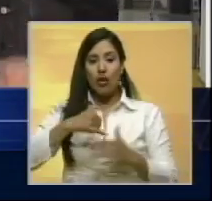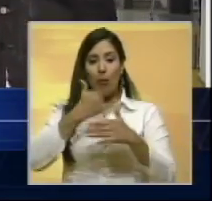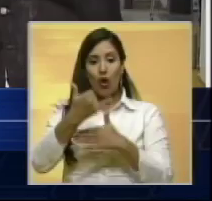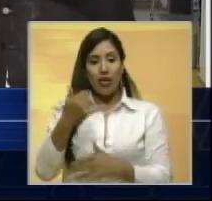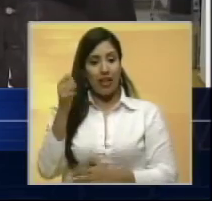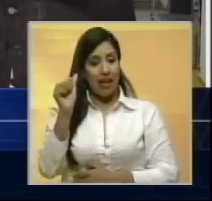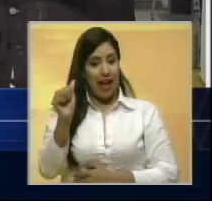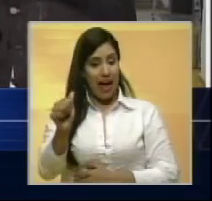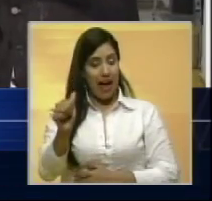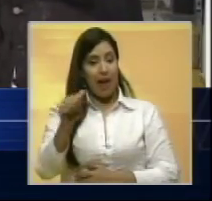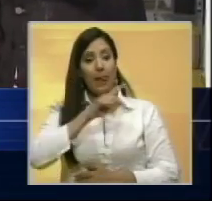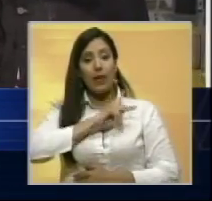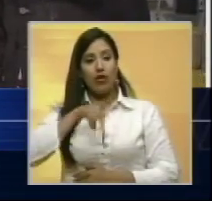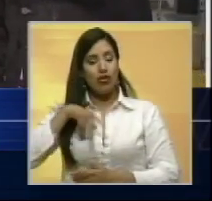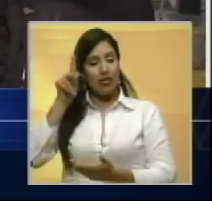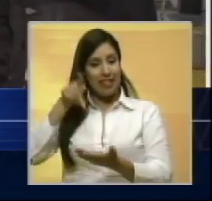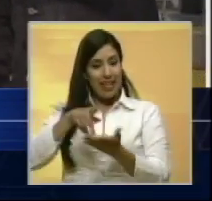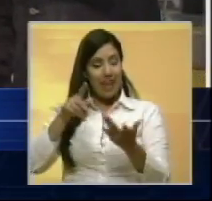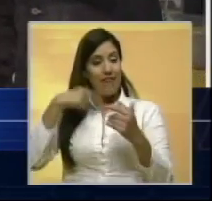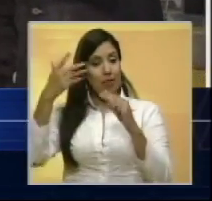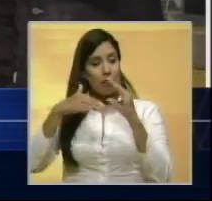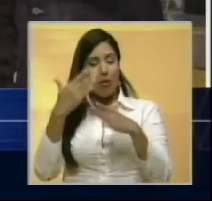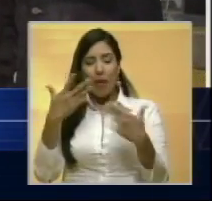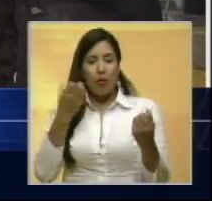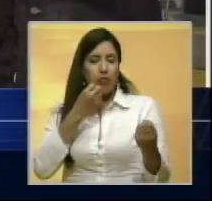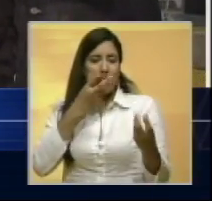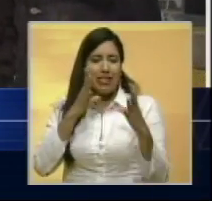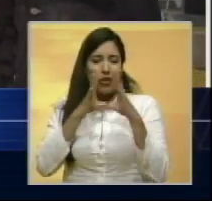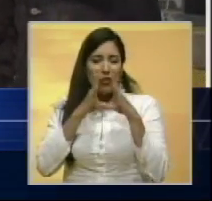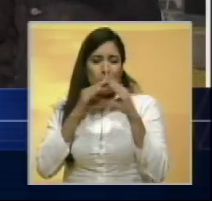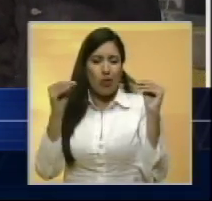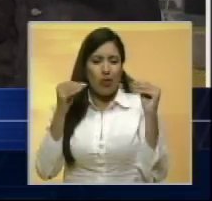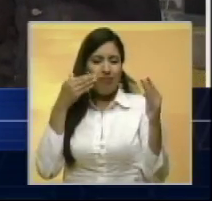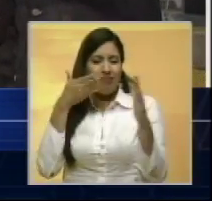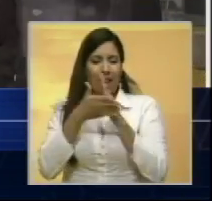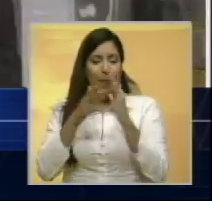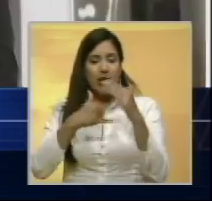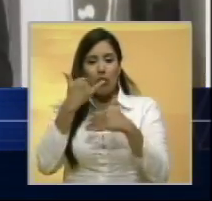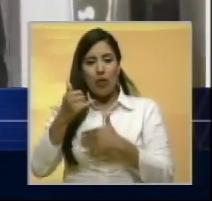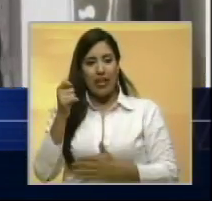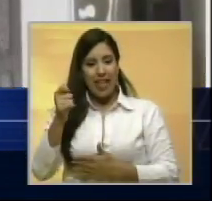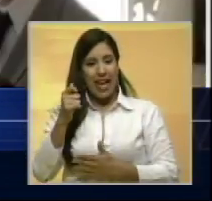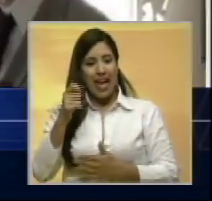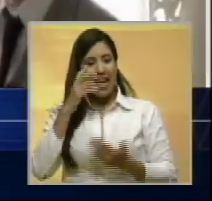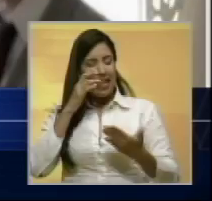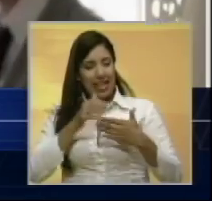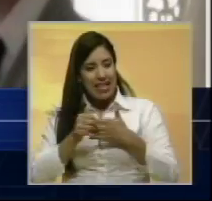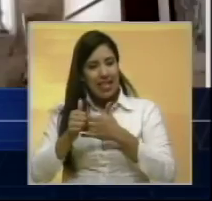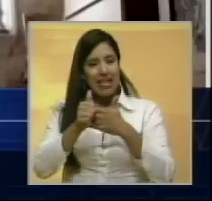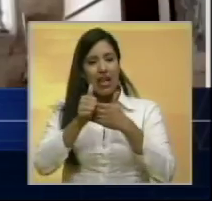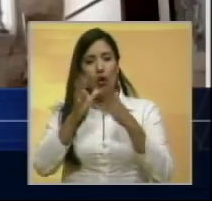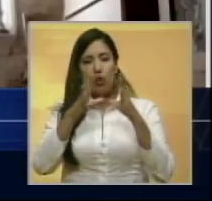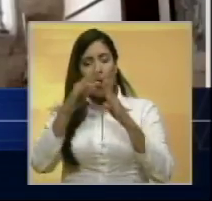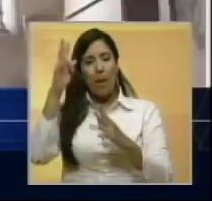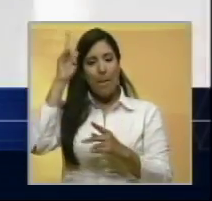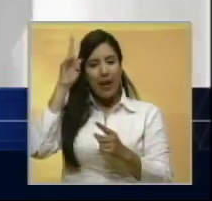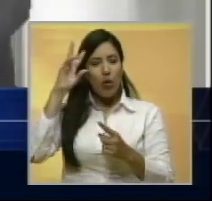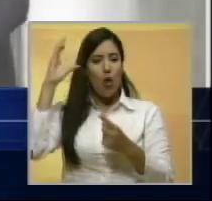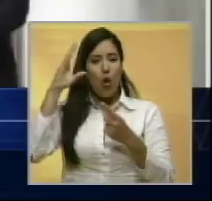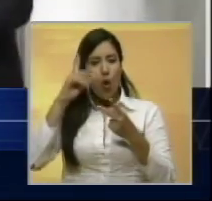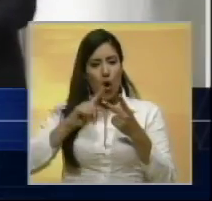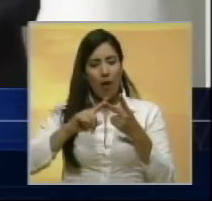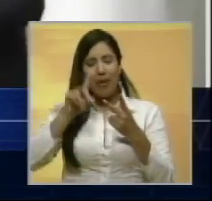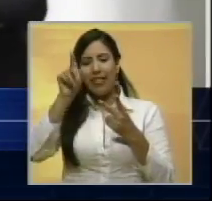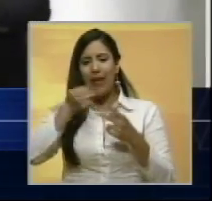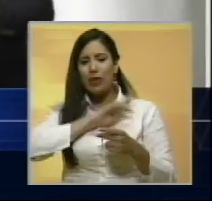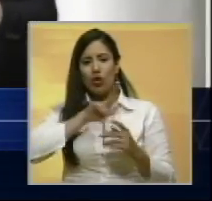Proyecto A. Bueno, y estamos por aquí por Estrella y Estrella para decirle todo lo que está aconteciendo con Proyecto A, con las giras que hemos hecho últimamente en Perú, Colombia y ahora